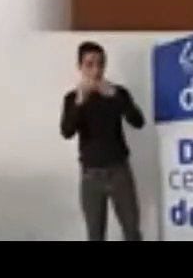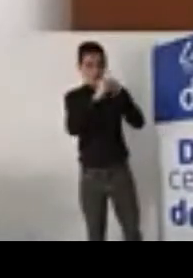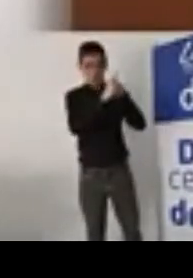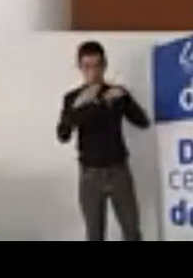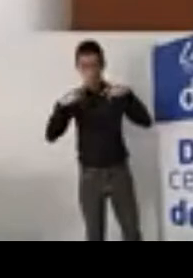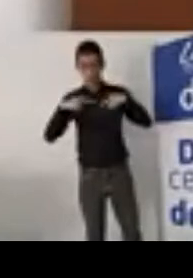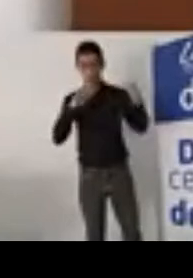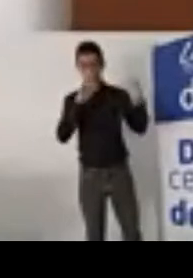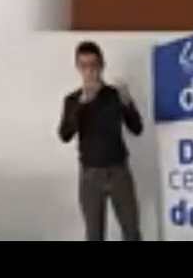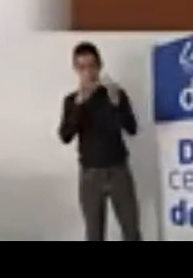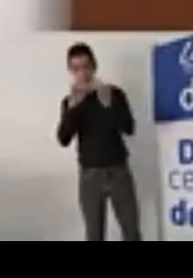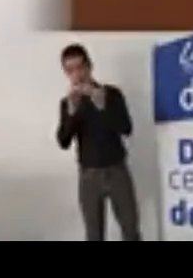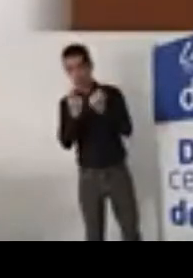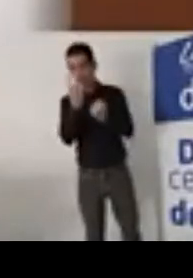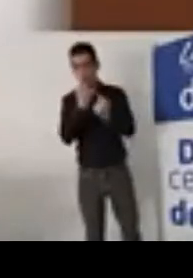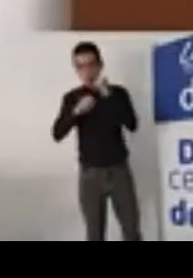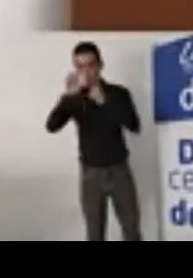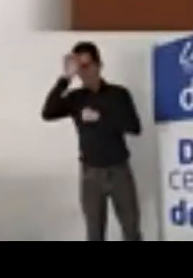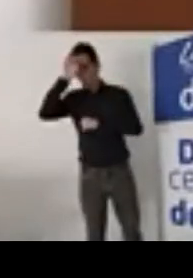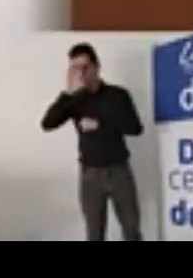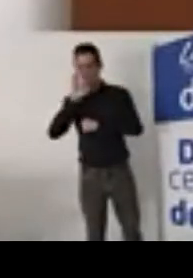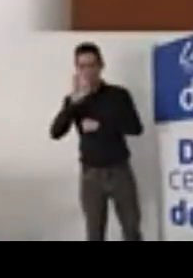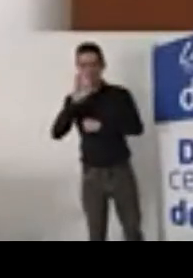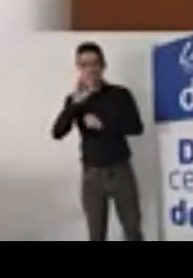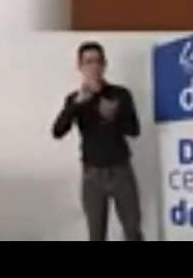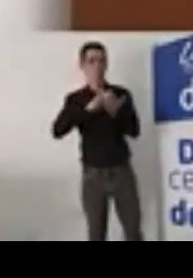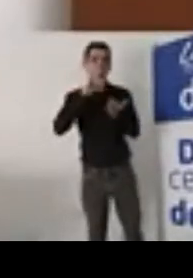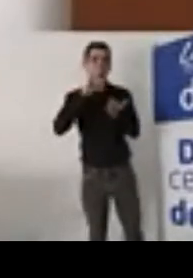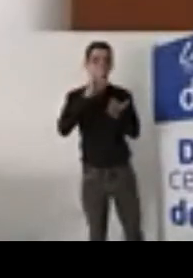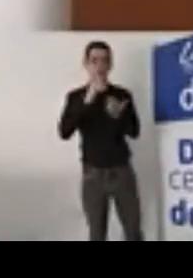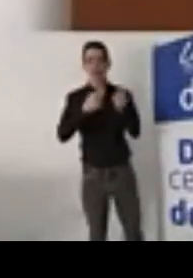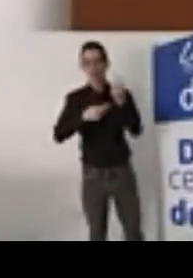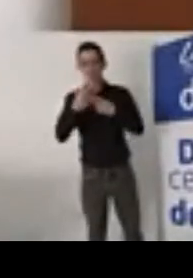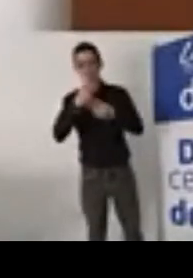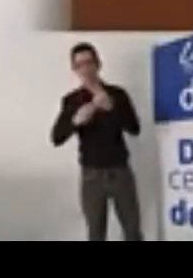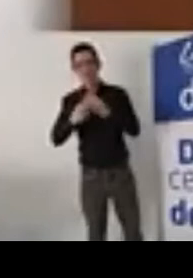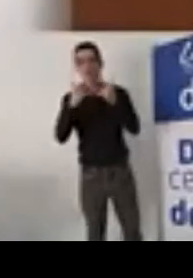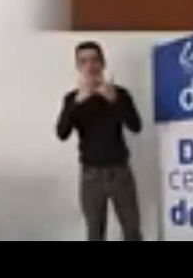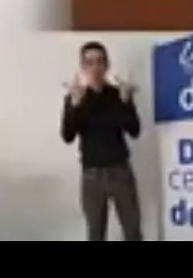expertos y las expertas que nos acompañan el día de hoy para compartir sus conocimientos y